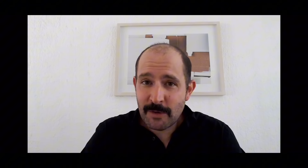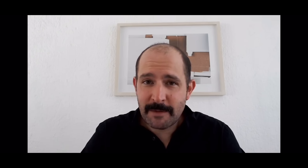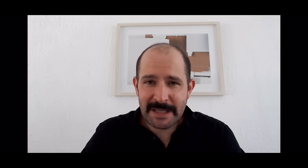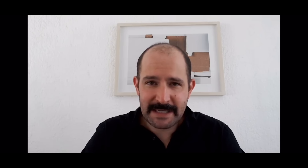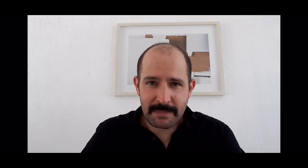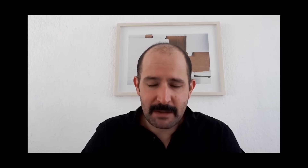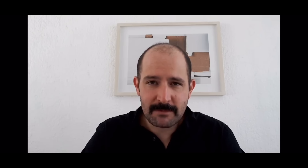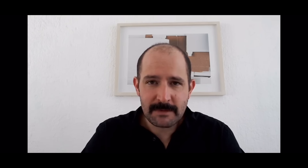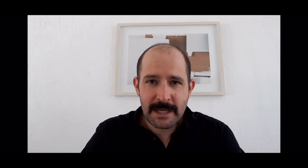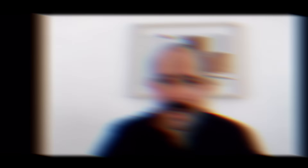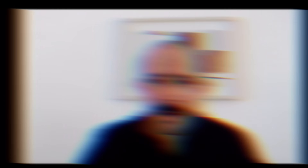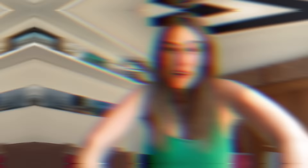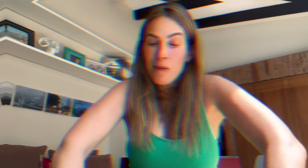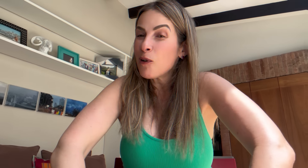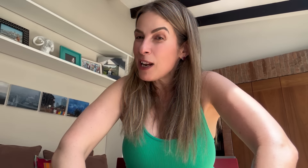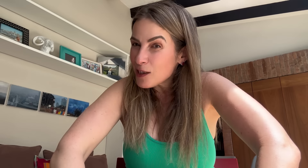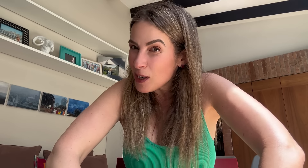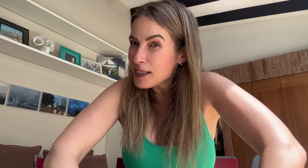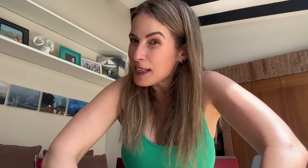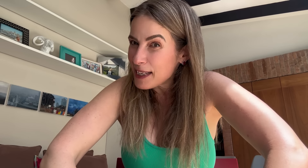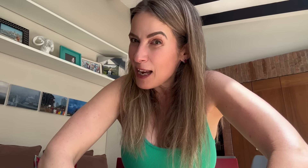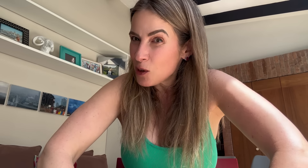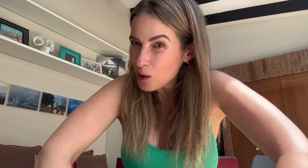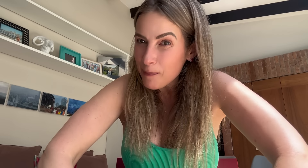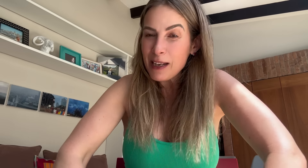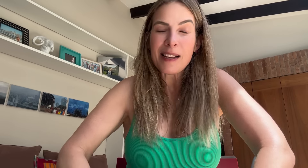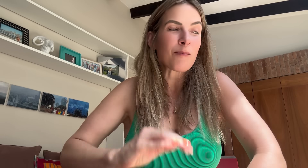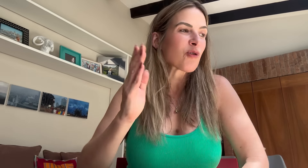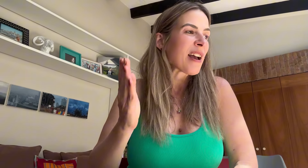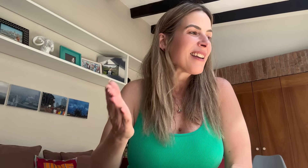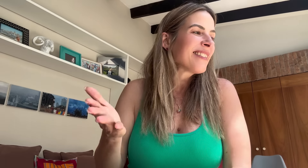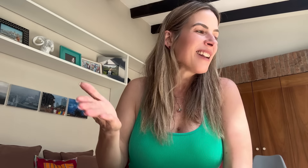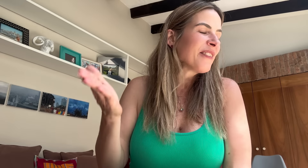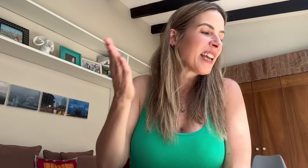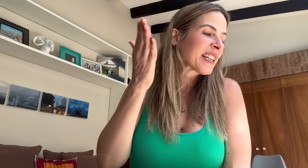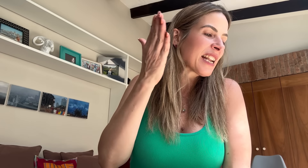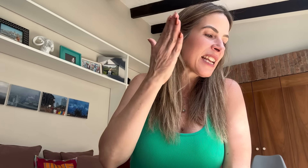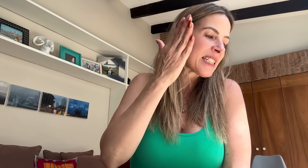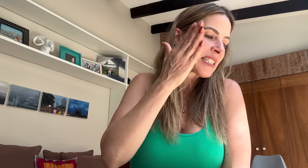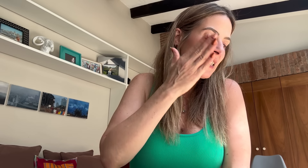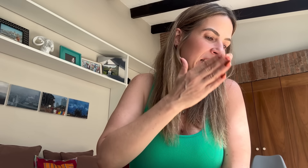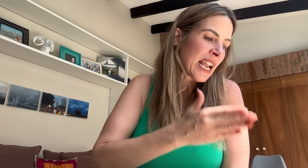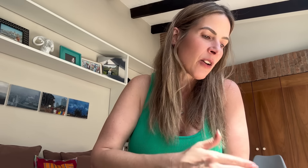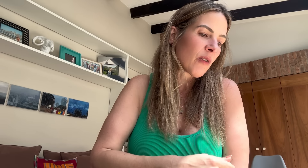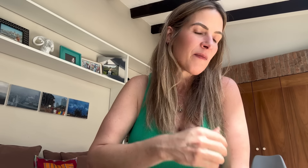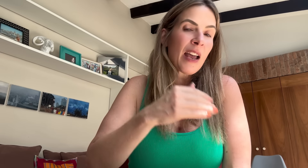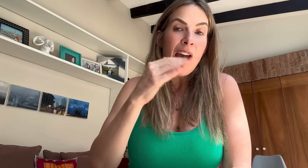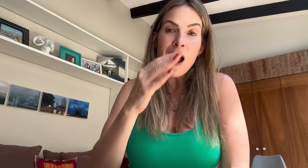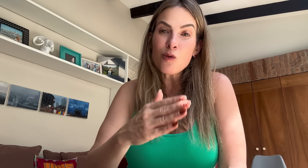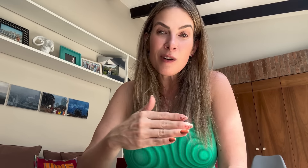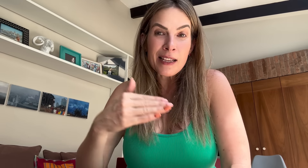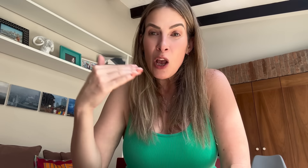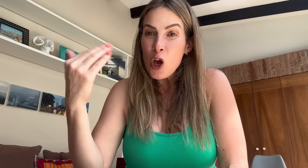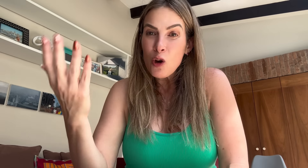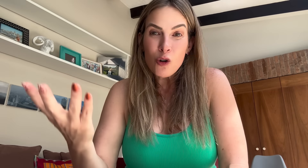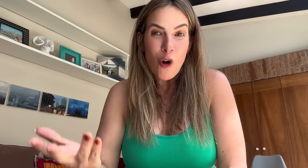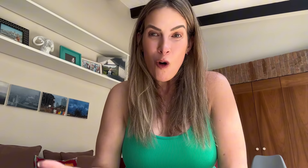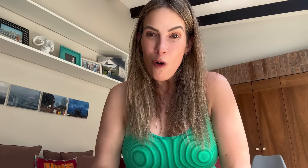sobre todo de pensamiento. Por eso les decía yo que pasamos del viernes negro al